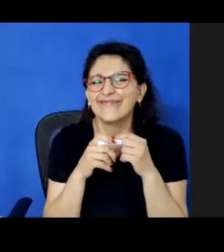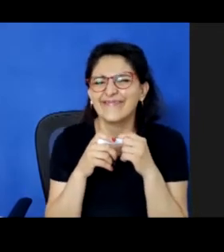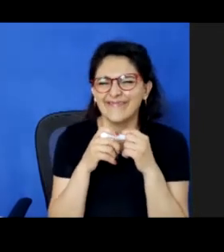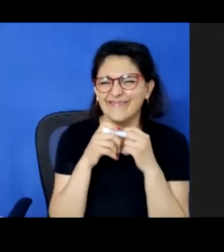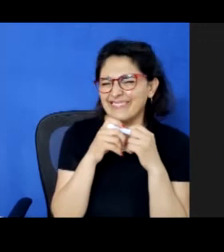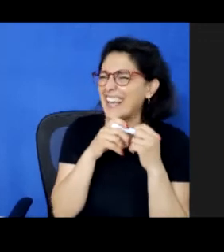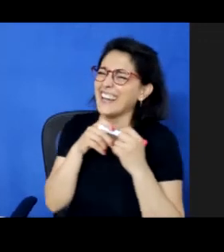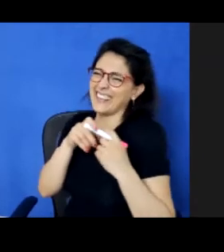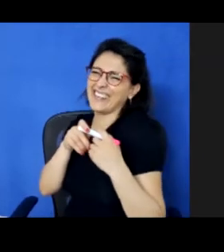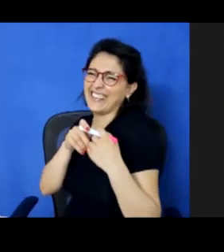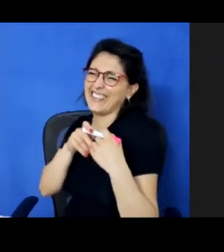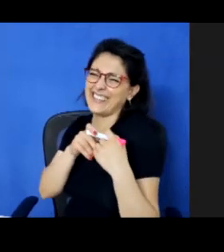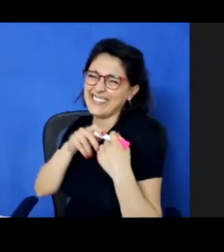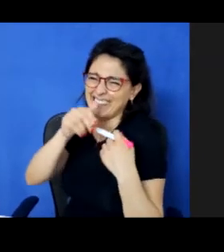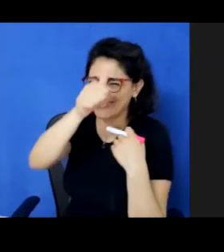muero!